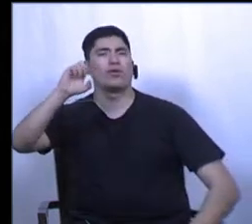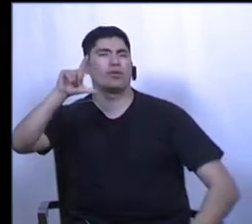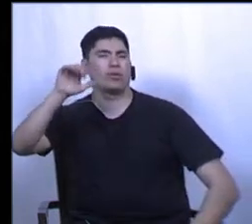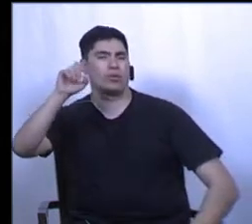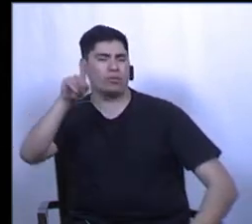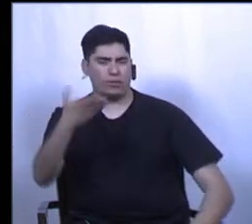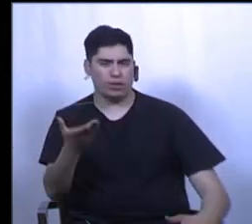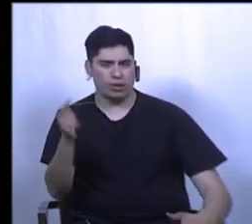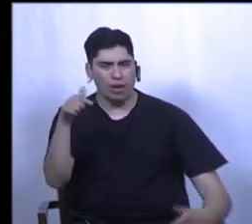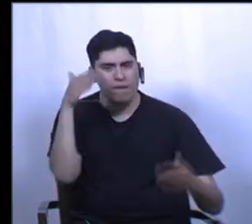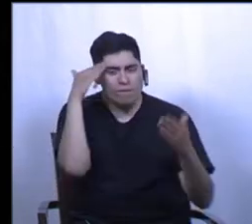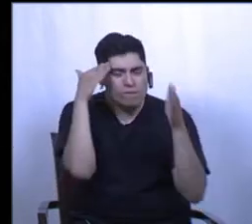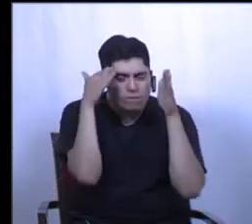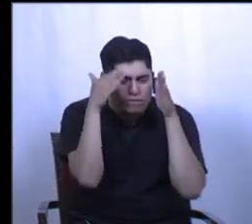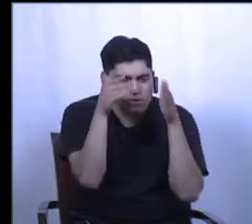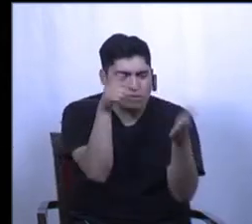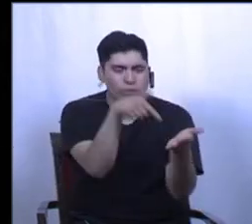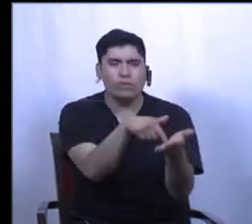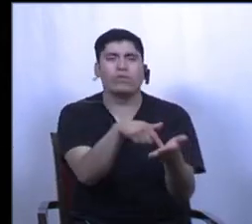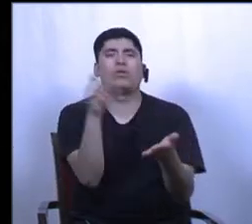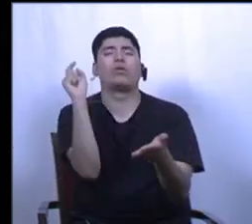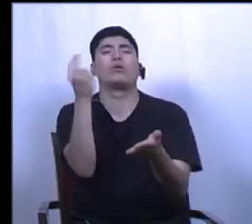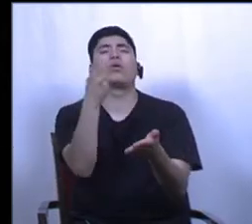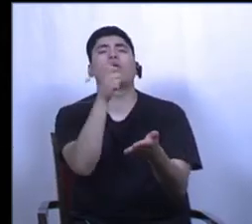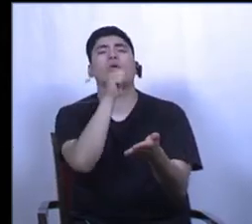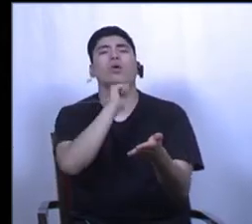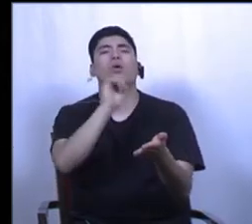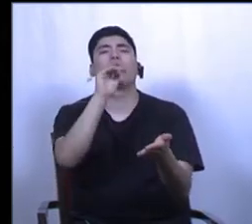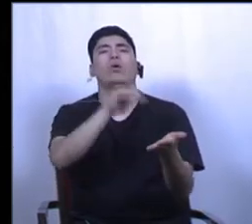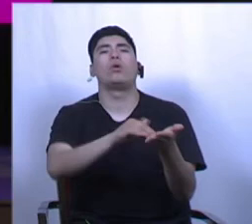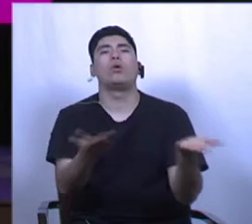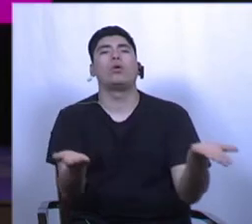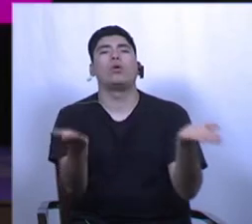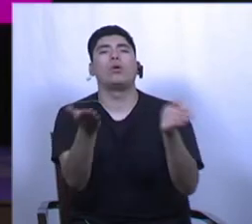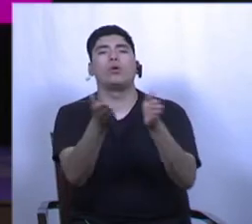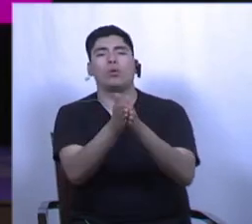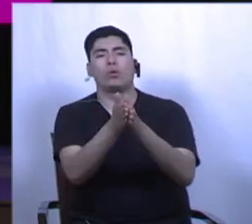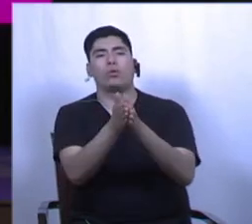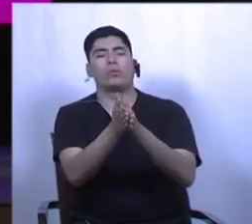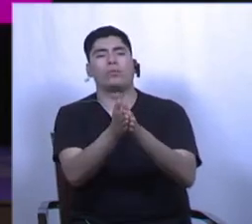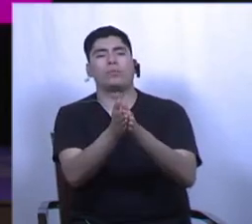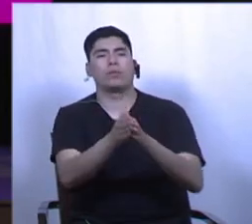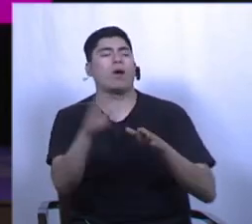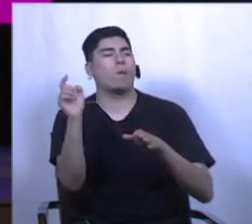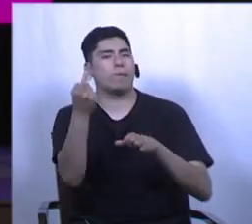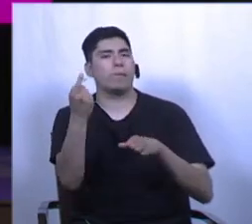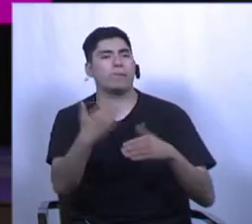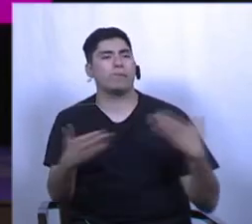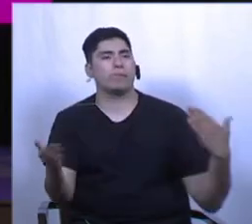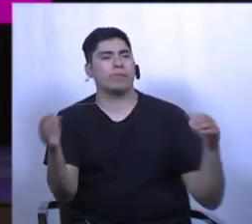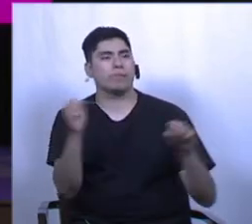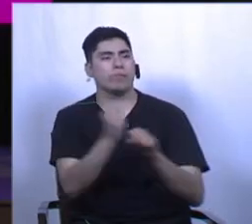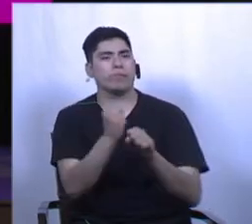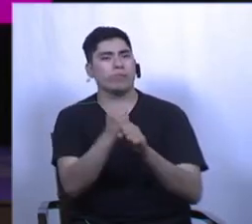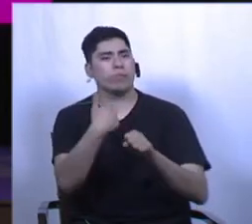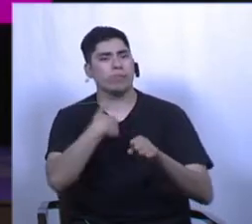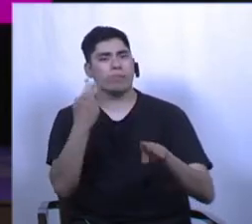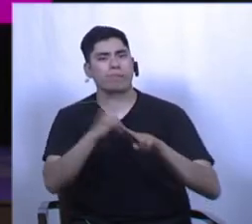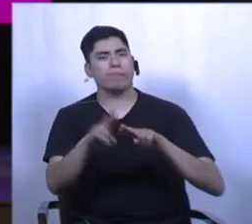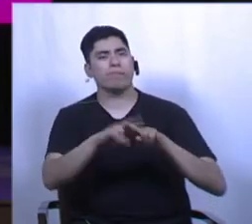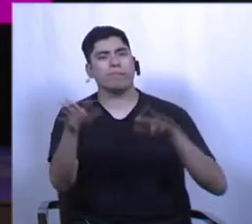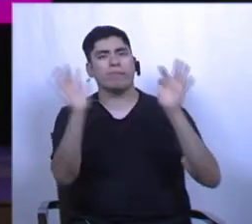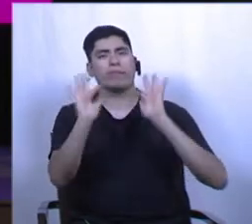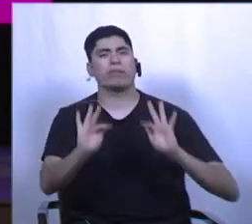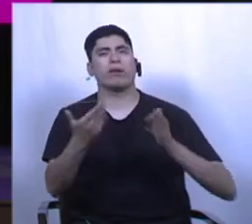en esto solo mirando las que fallan, las sillas que están plegadas. Entonces, el primer experimento que yo hice fue verlo de la